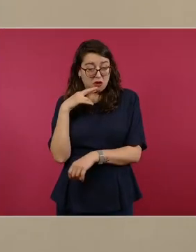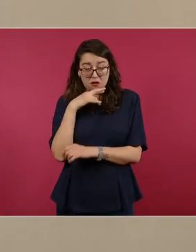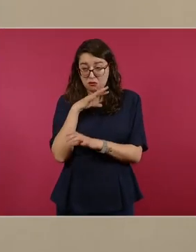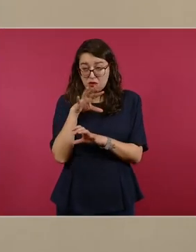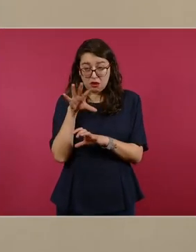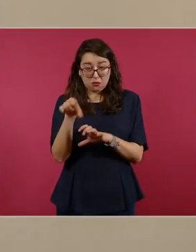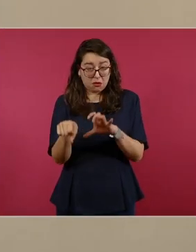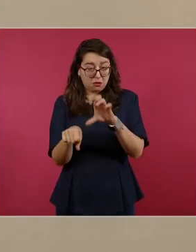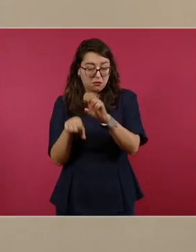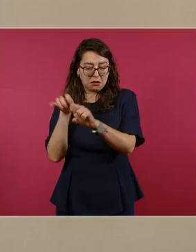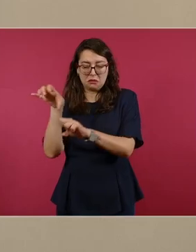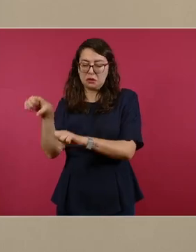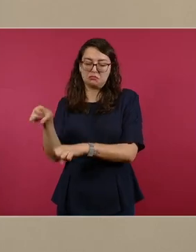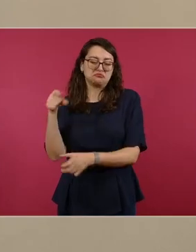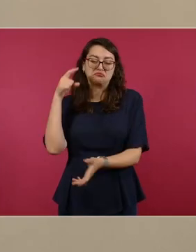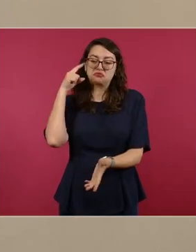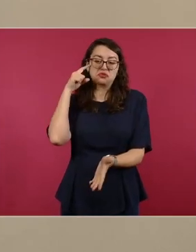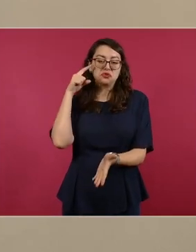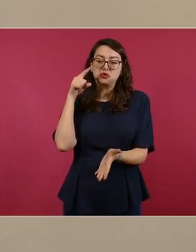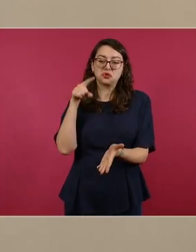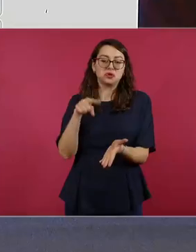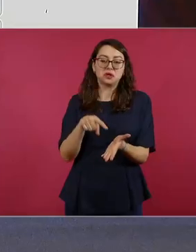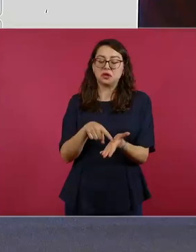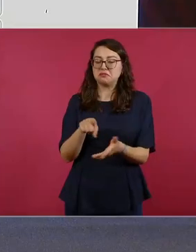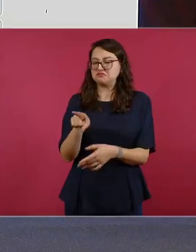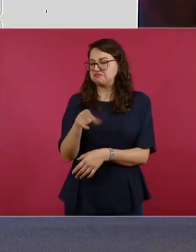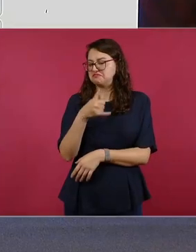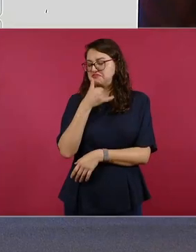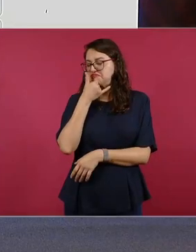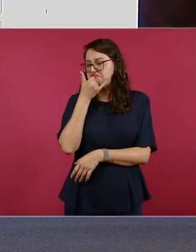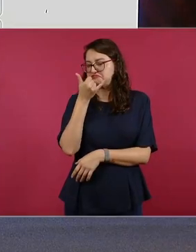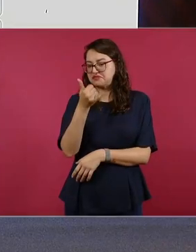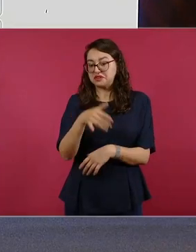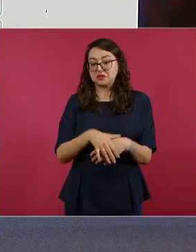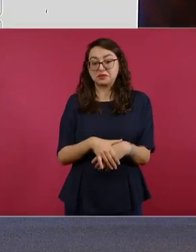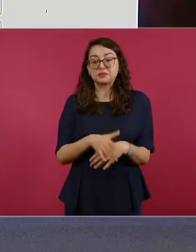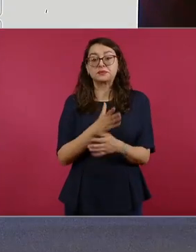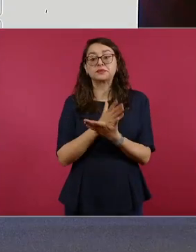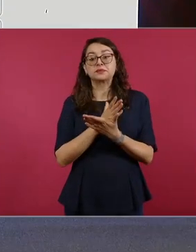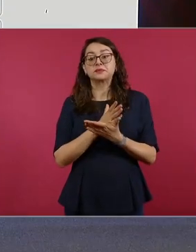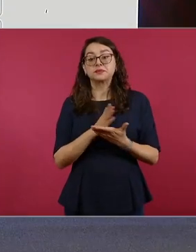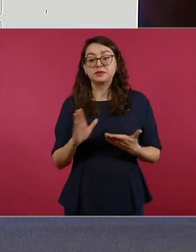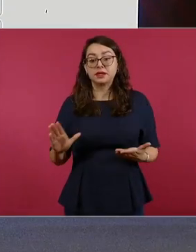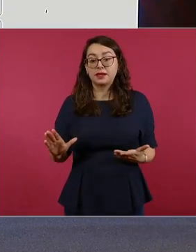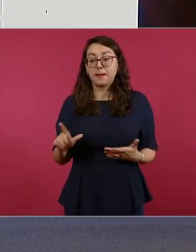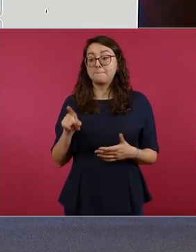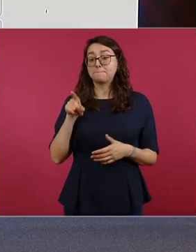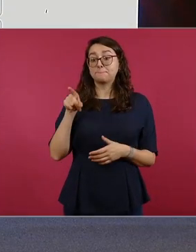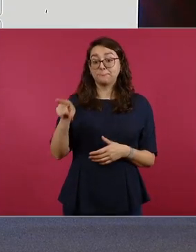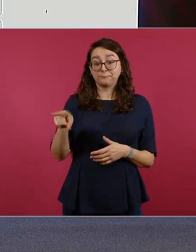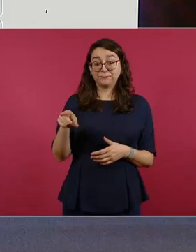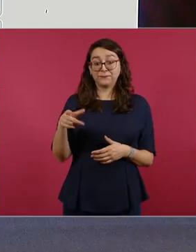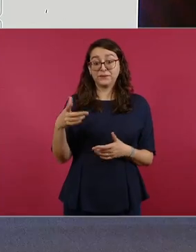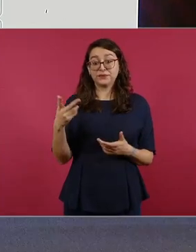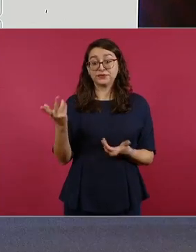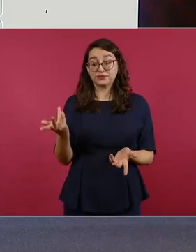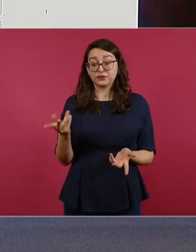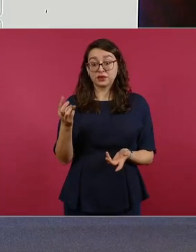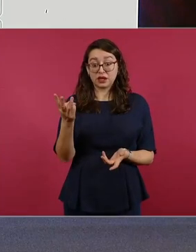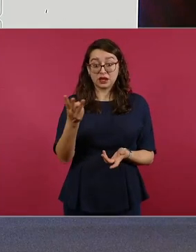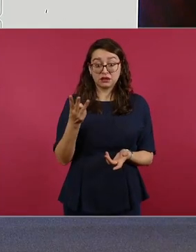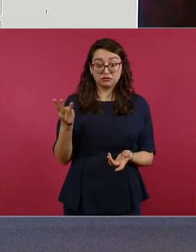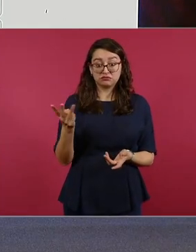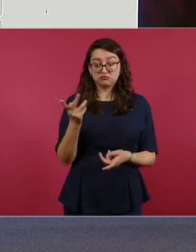También consideró que se violó su derecho a la no autoincriminación por los elementos aprensores. No debieron preguntarle a los